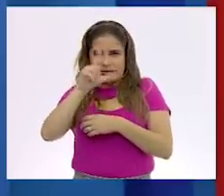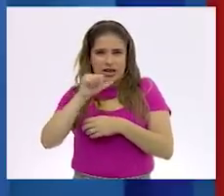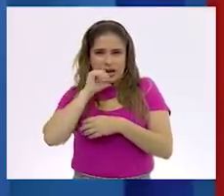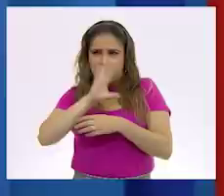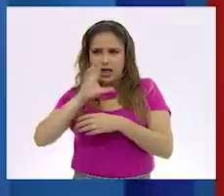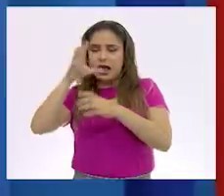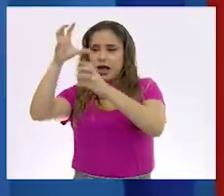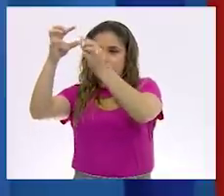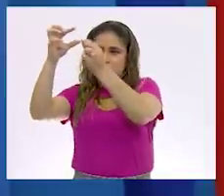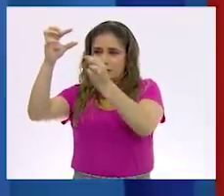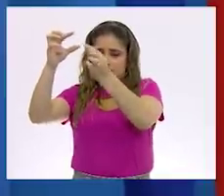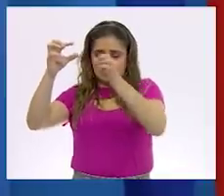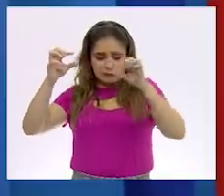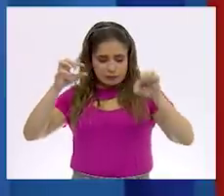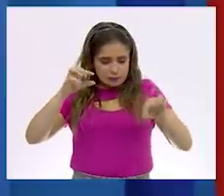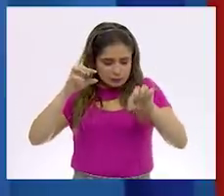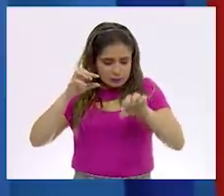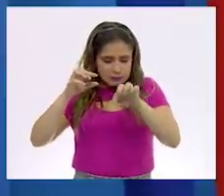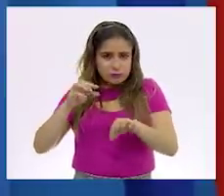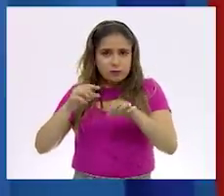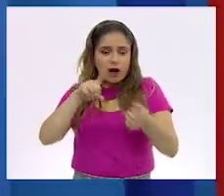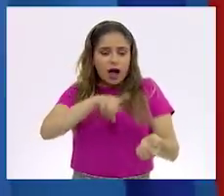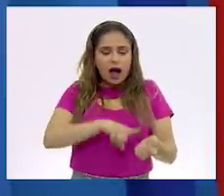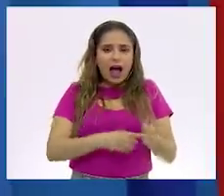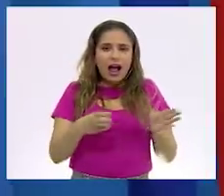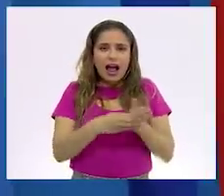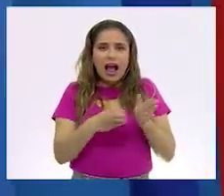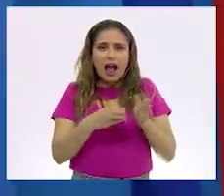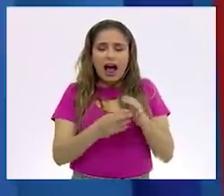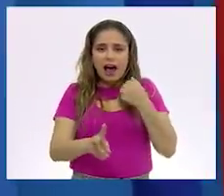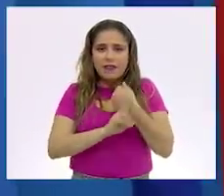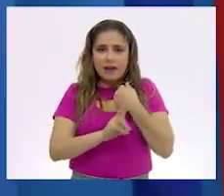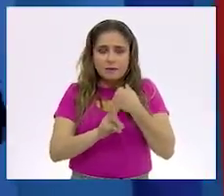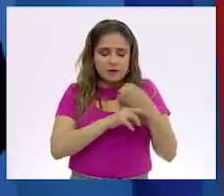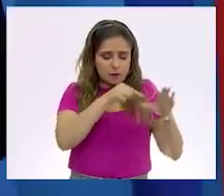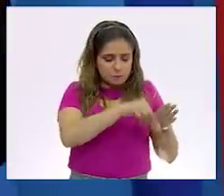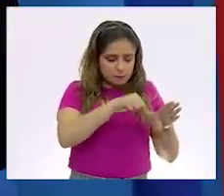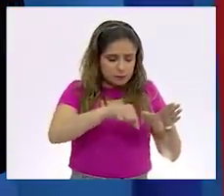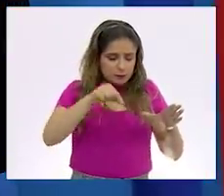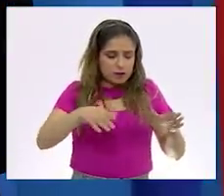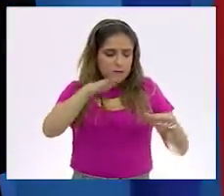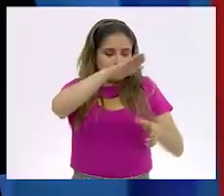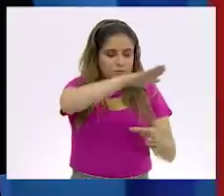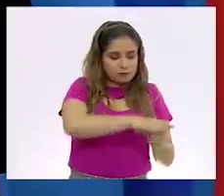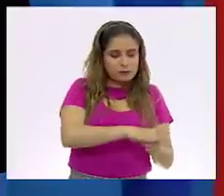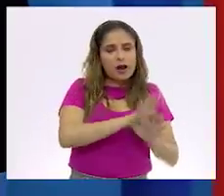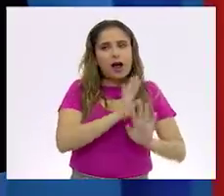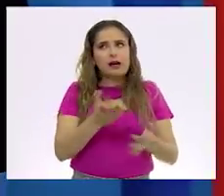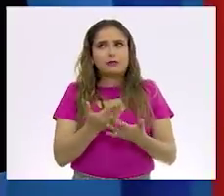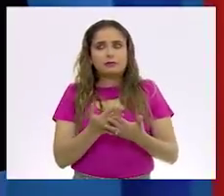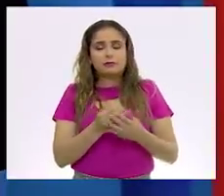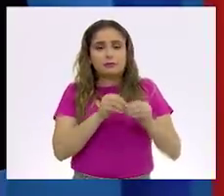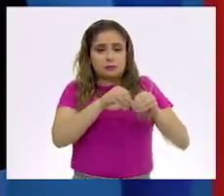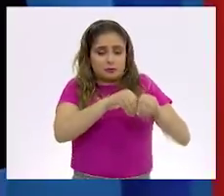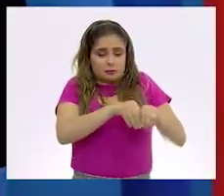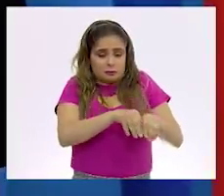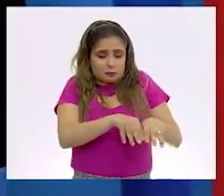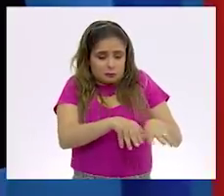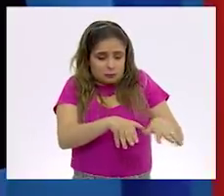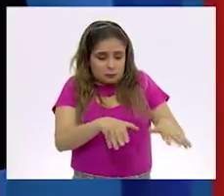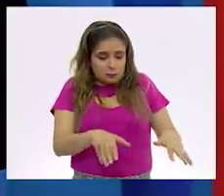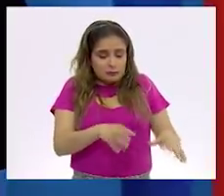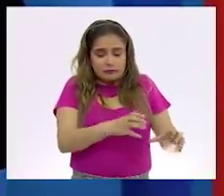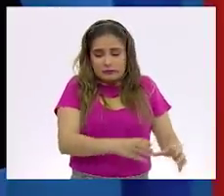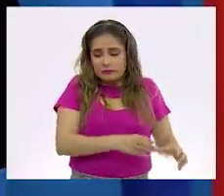de vidrio con sustancias nutritivas. Cuando los tejidos crecen y producen raíces y luego se